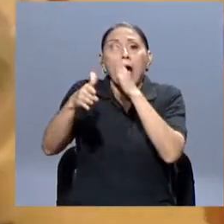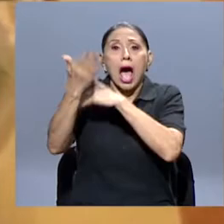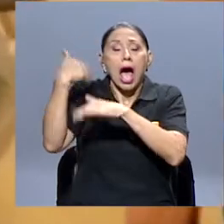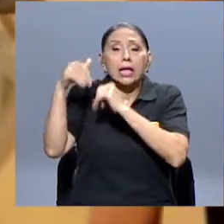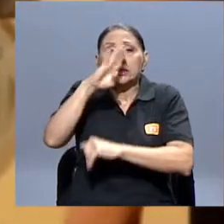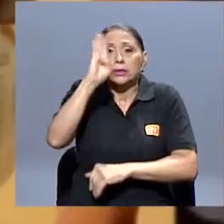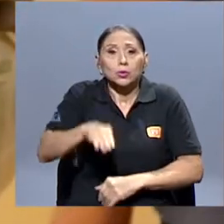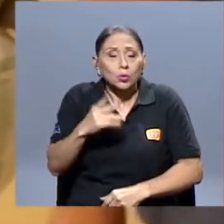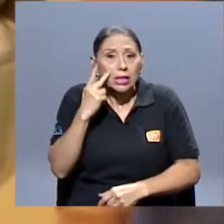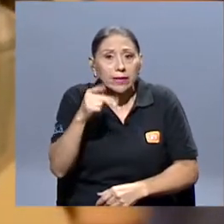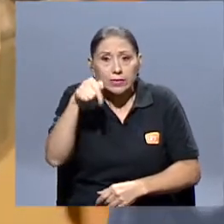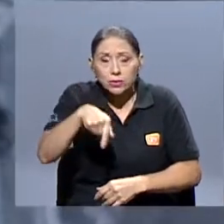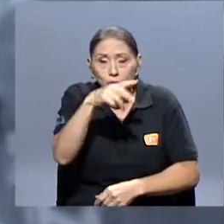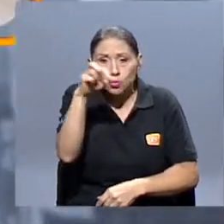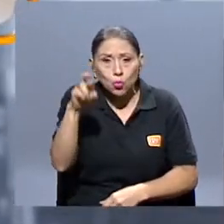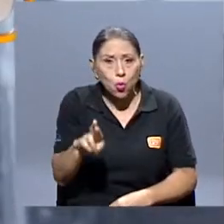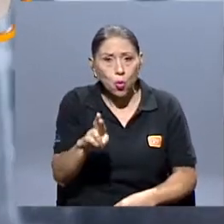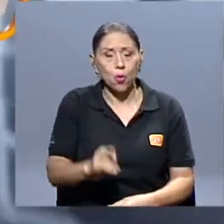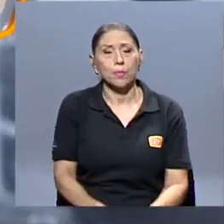país.